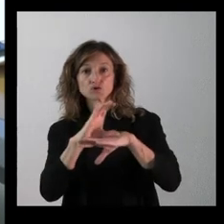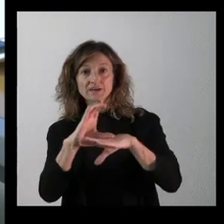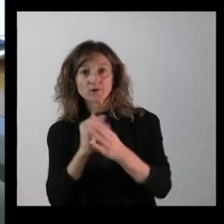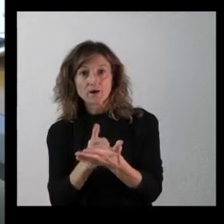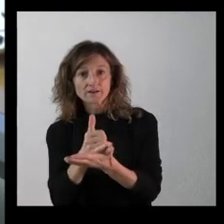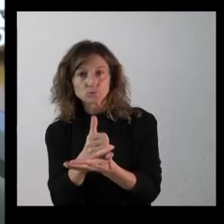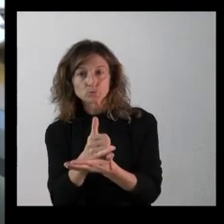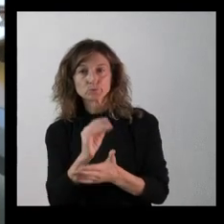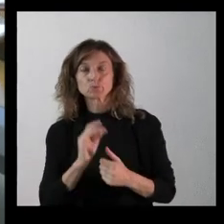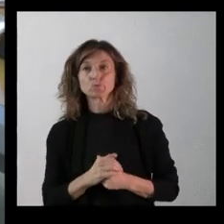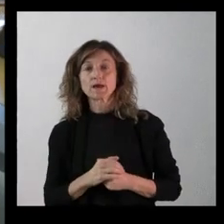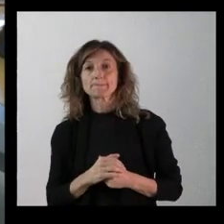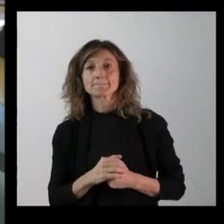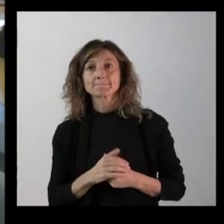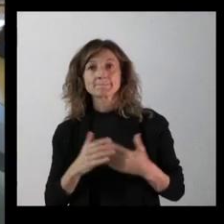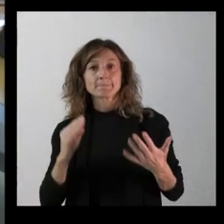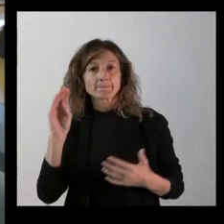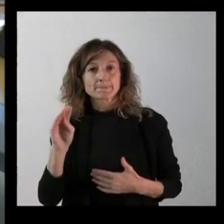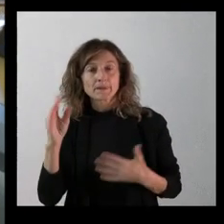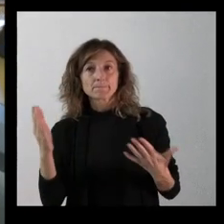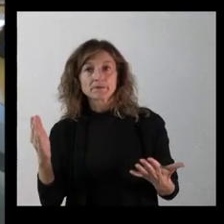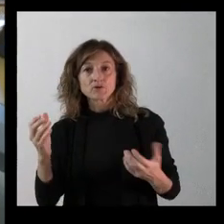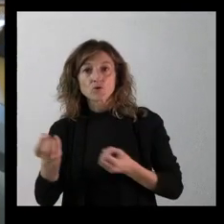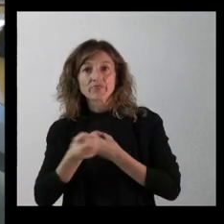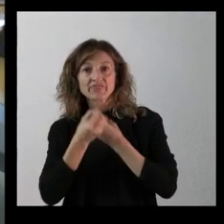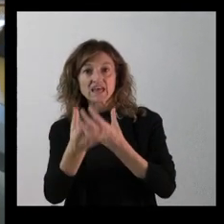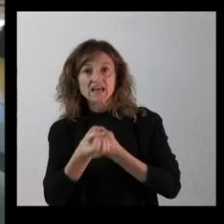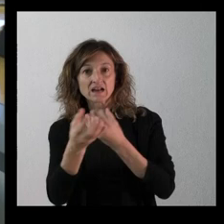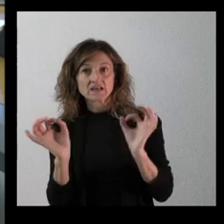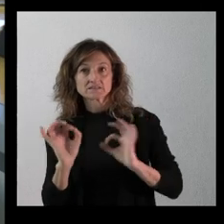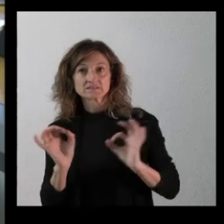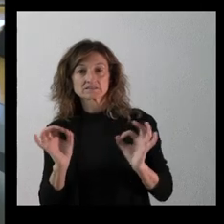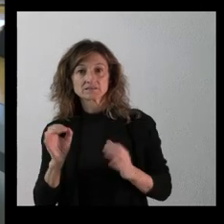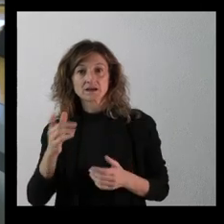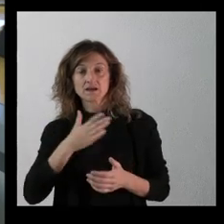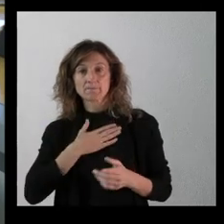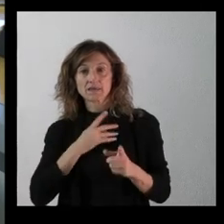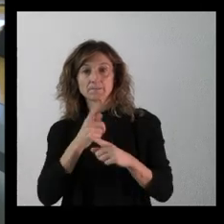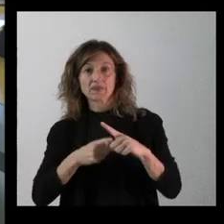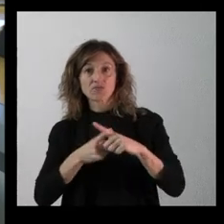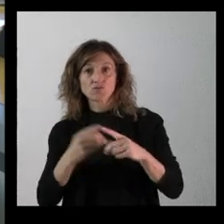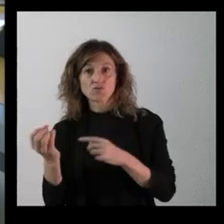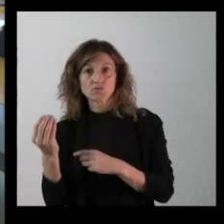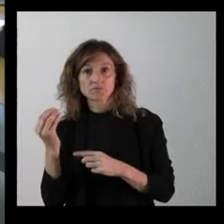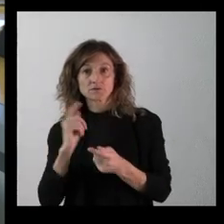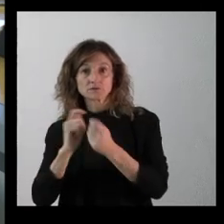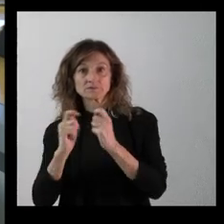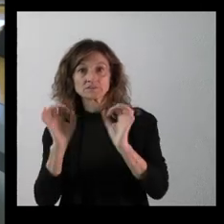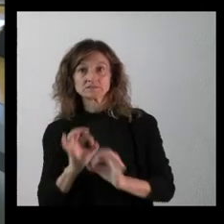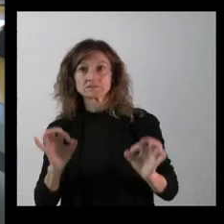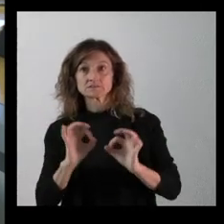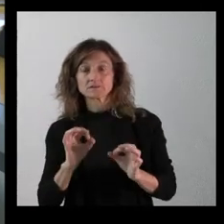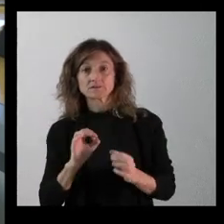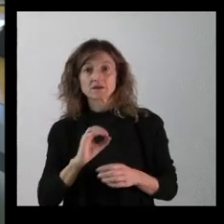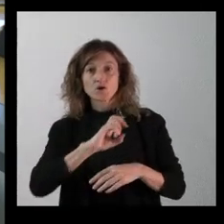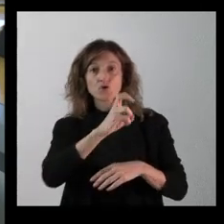agricultura pero no no concede declaraciones a nuestro medio como el resto de